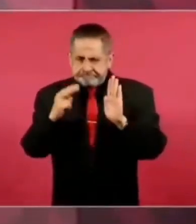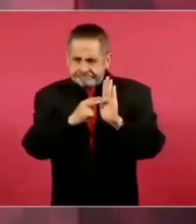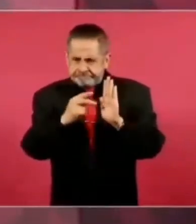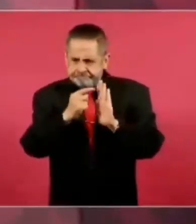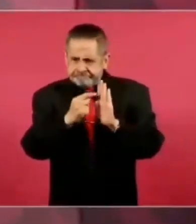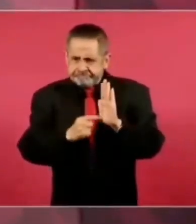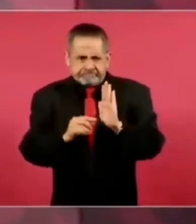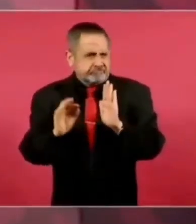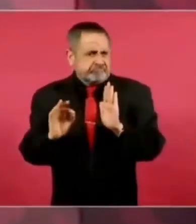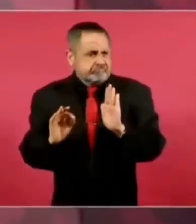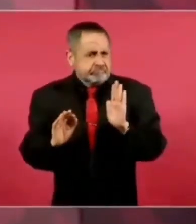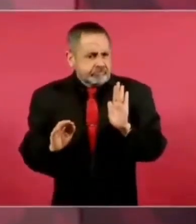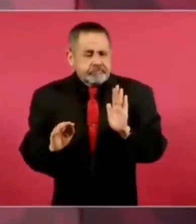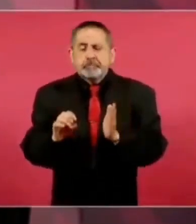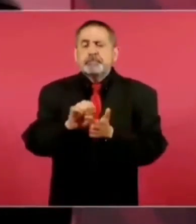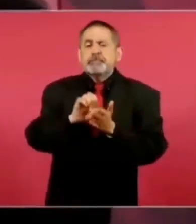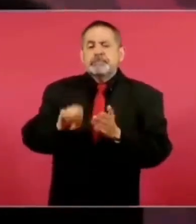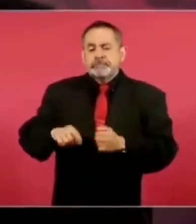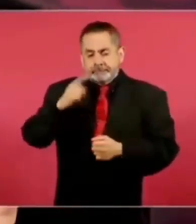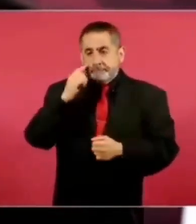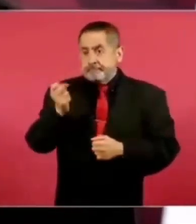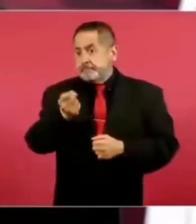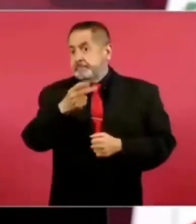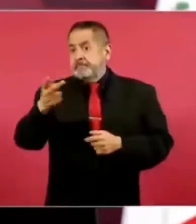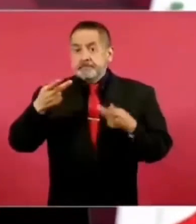Por ejemplo, la disminución de pobreza.